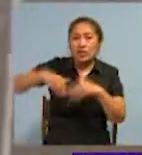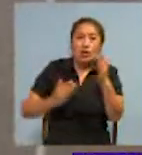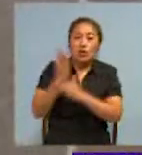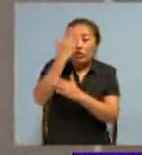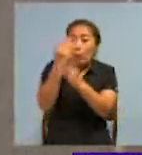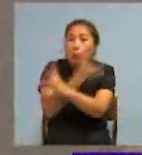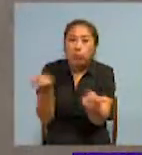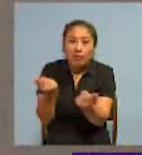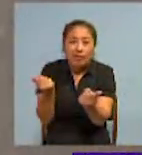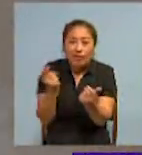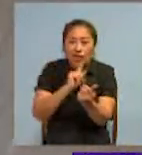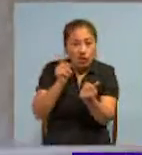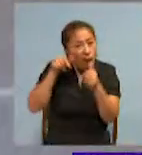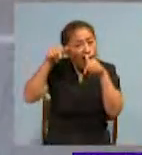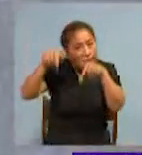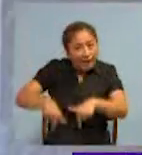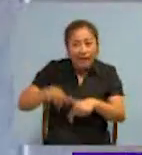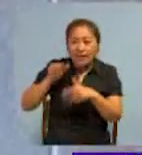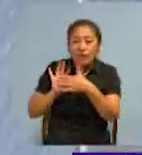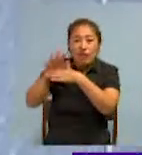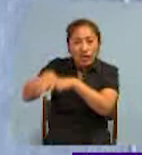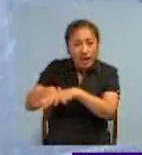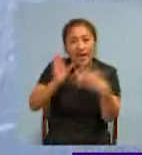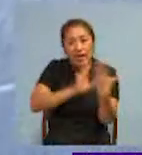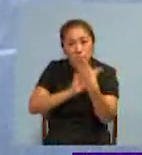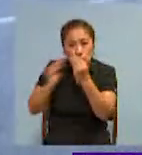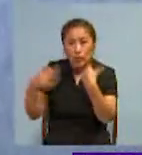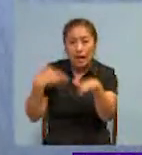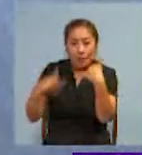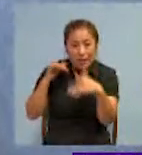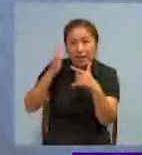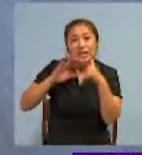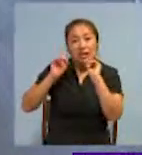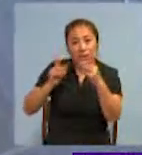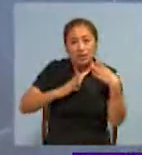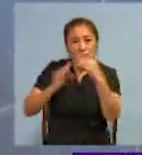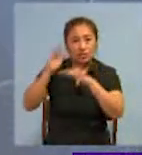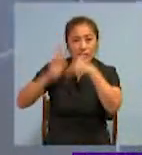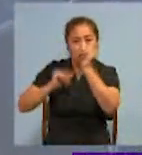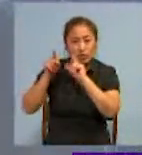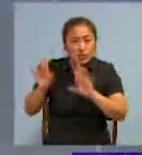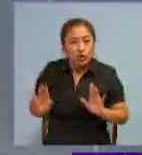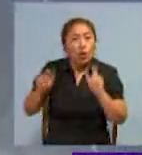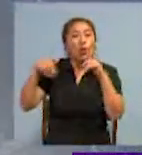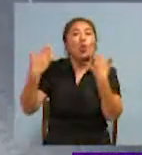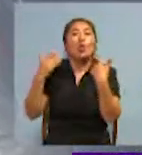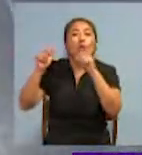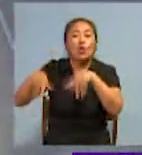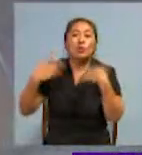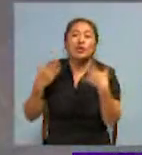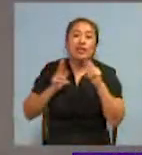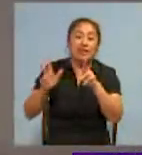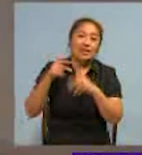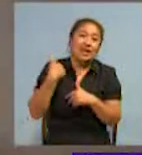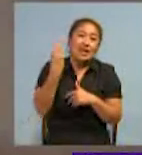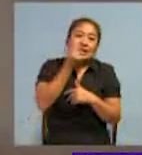desaparece bueno el estado estuvo presente en la emergencia pero estuvo presente en la reconstrucción y hoy te puedo decir de que tenemos el plazo y el fin de semana